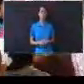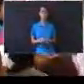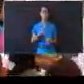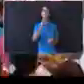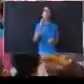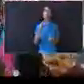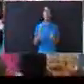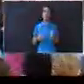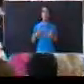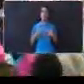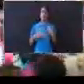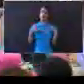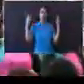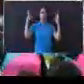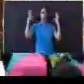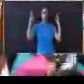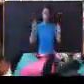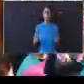¡Aleluya!